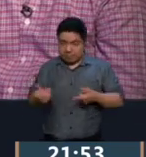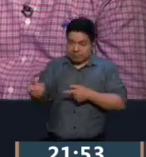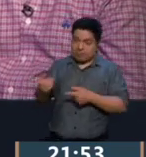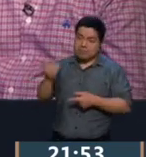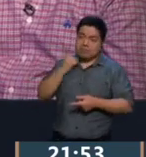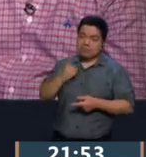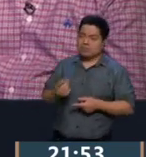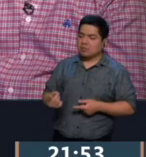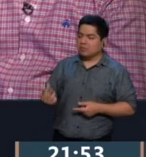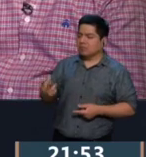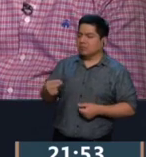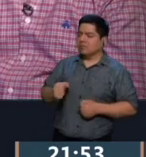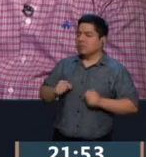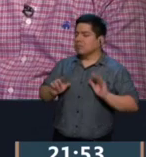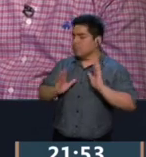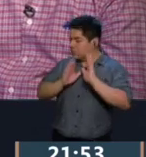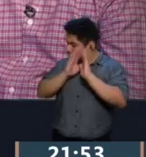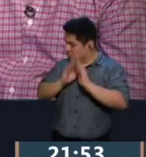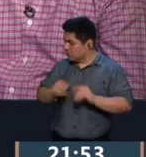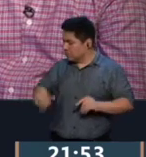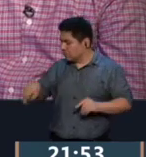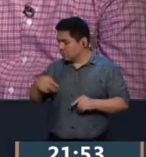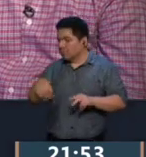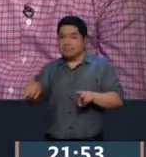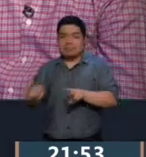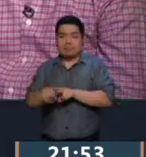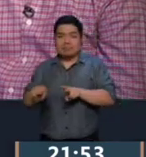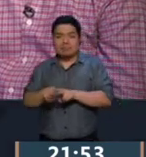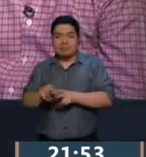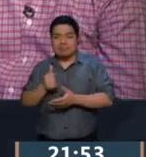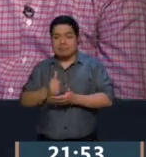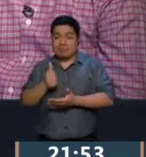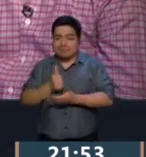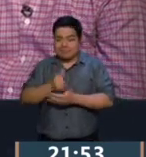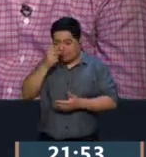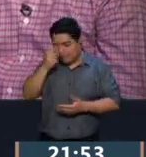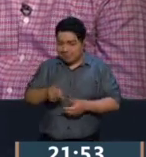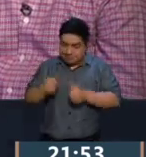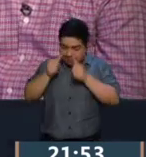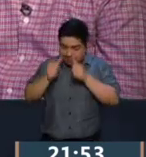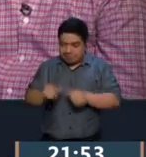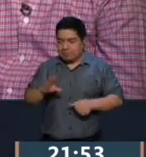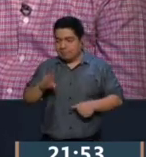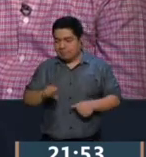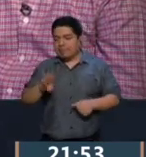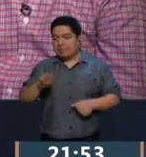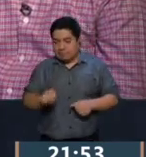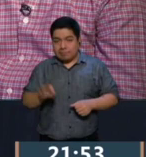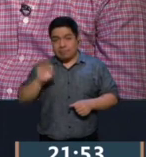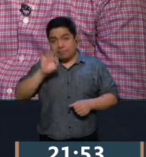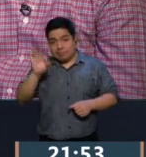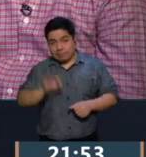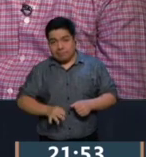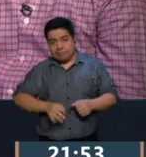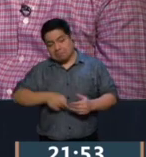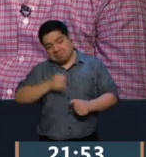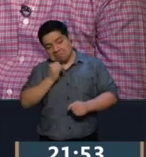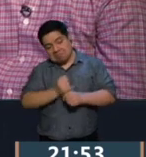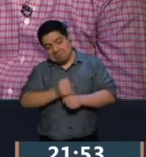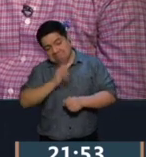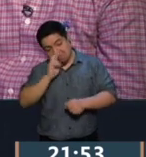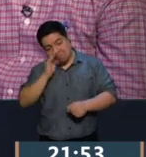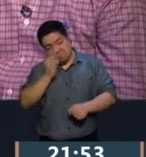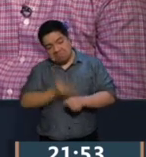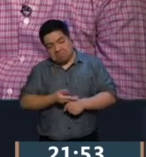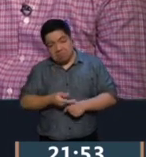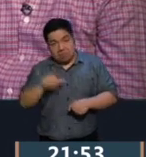de la oposición se mantuvieron del lado de las víctimas de esta ciudad que no han sido atendidas, 99% de tasa de impunidad, y por